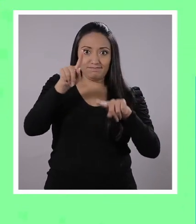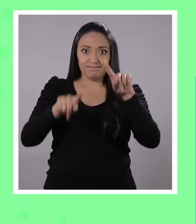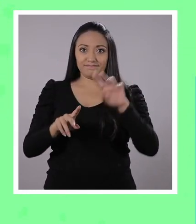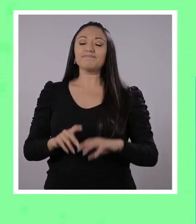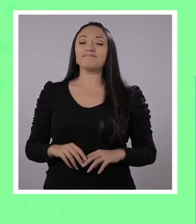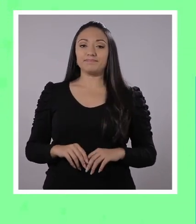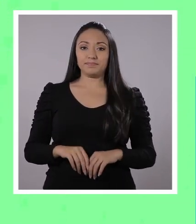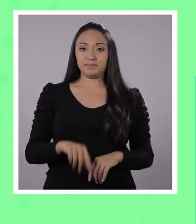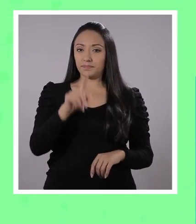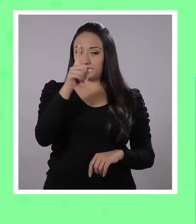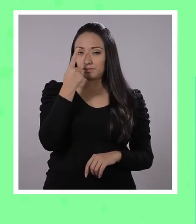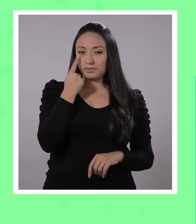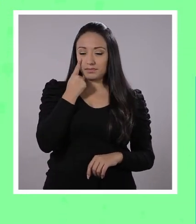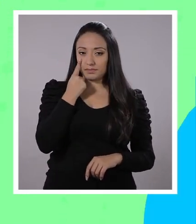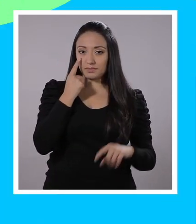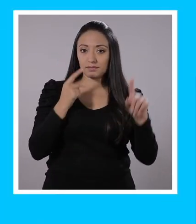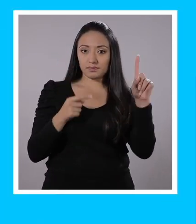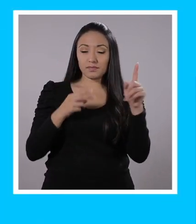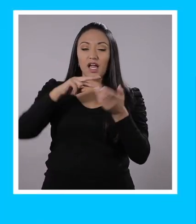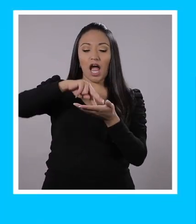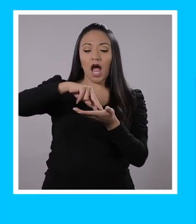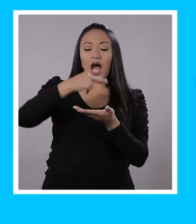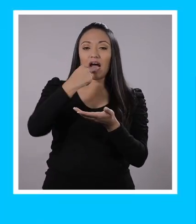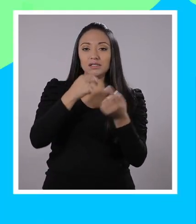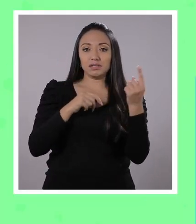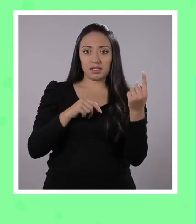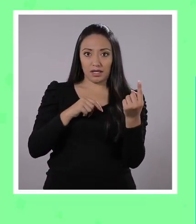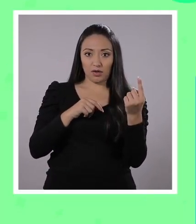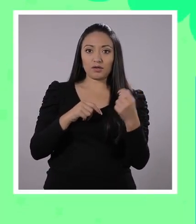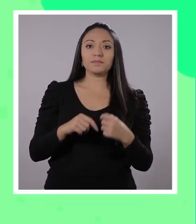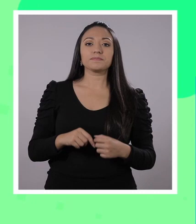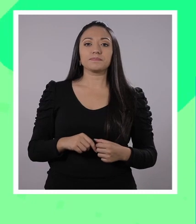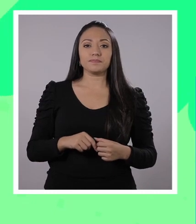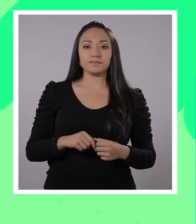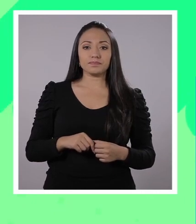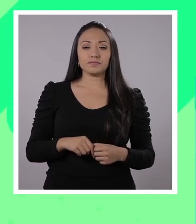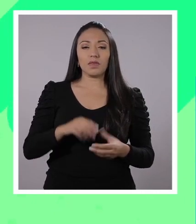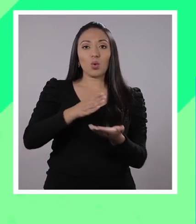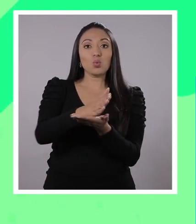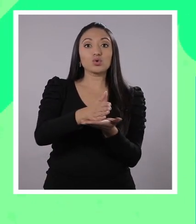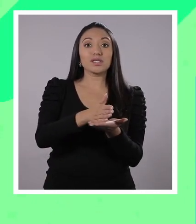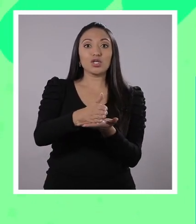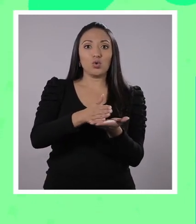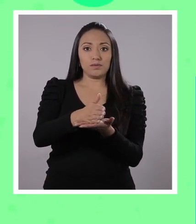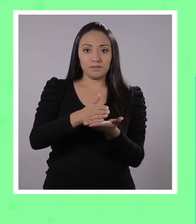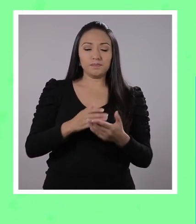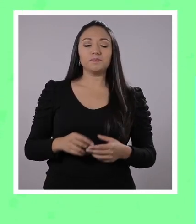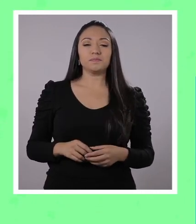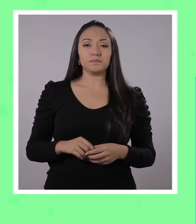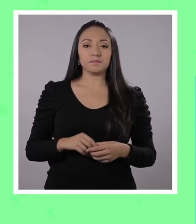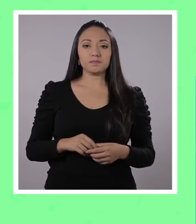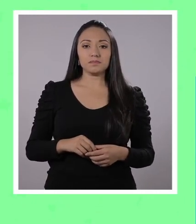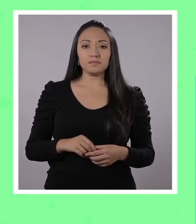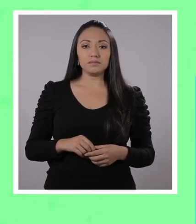sonidos. Primer elemento, un tenedor. Segundo elemento, un